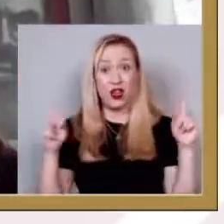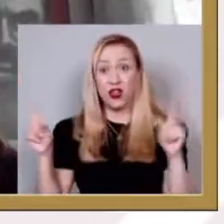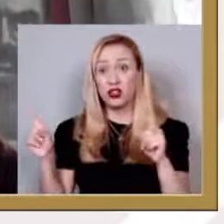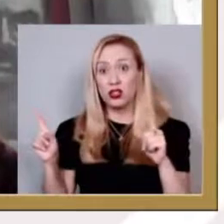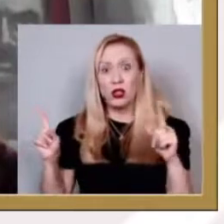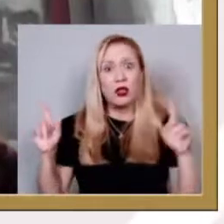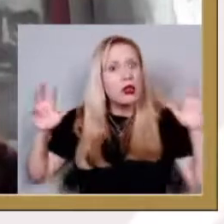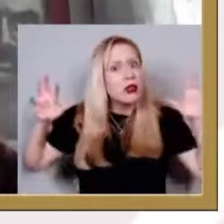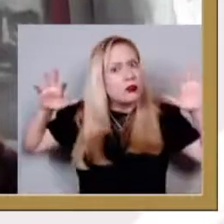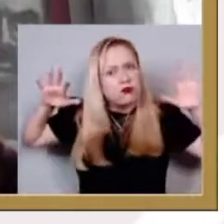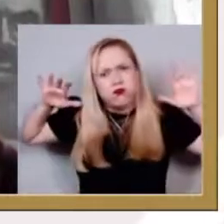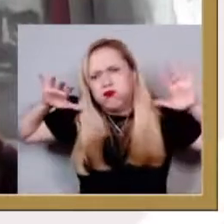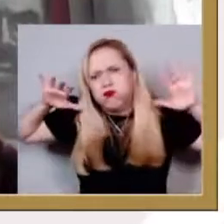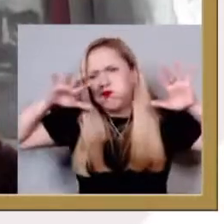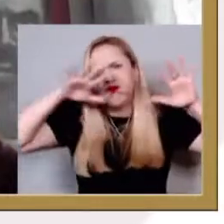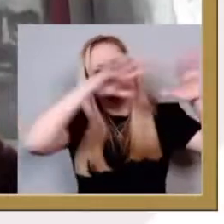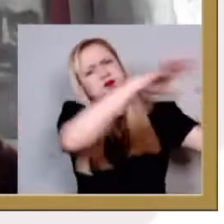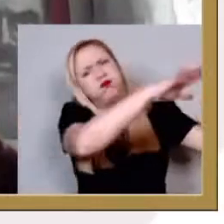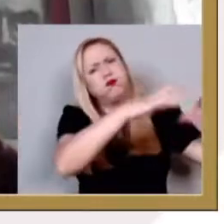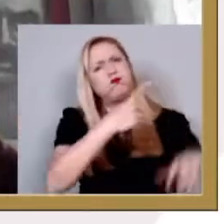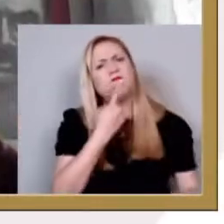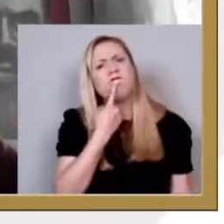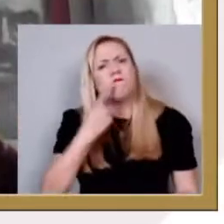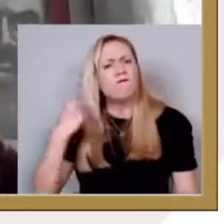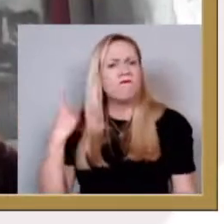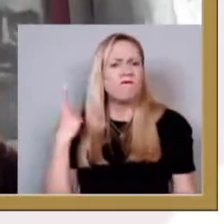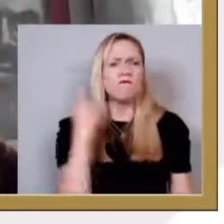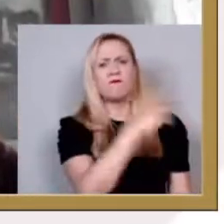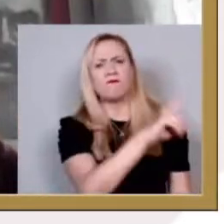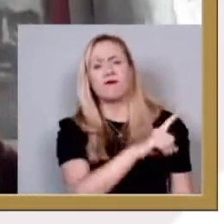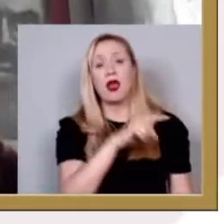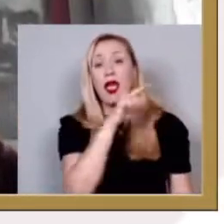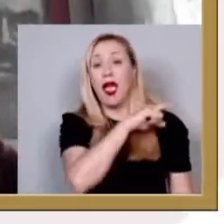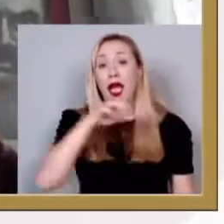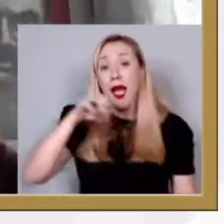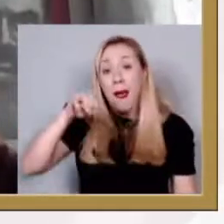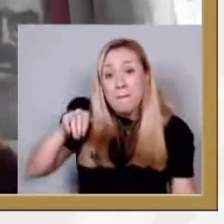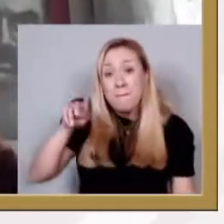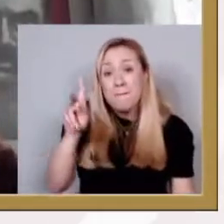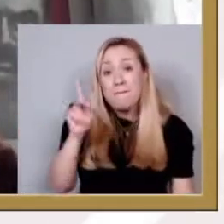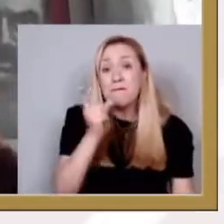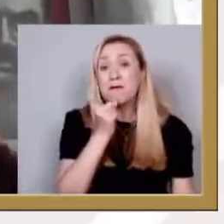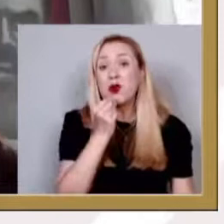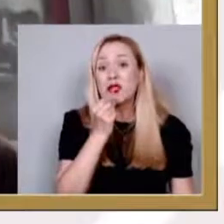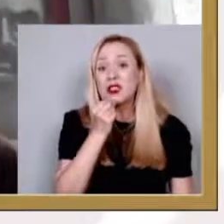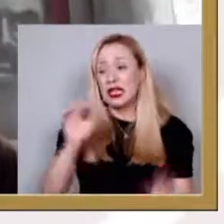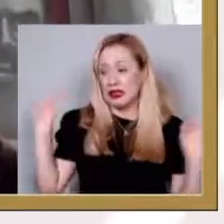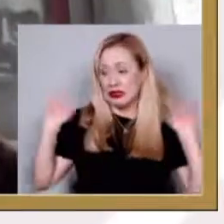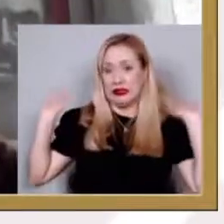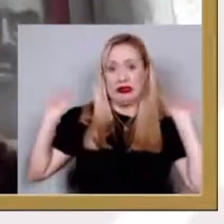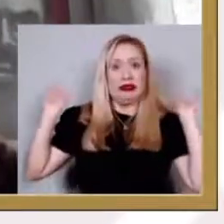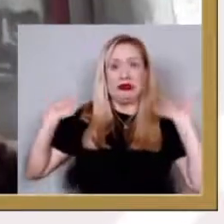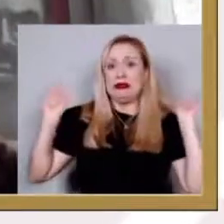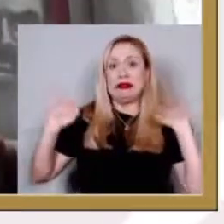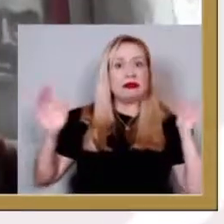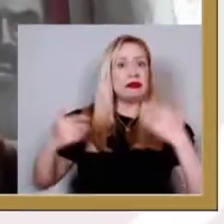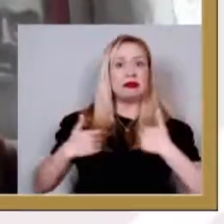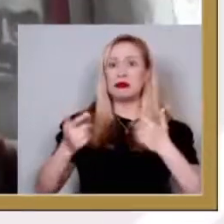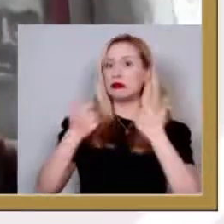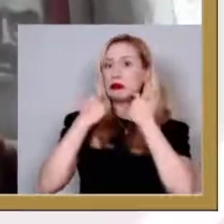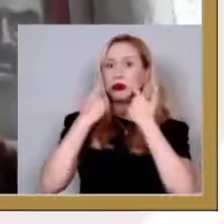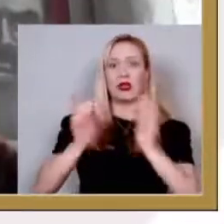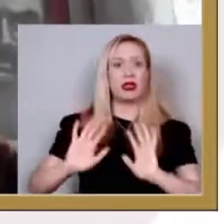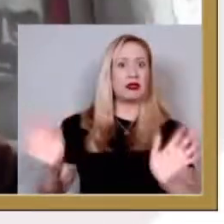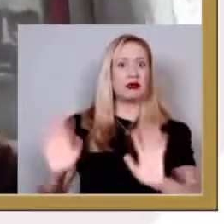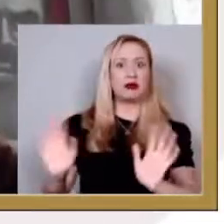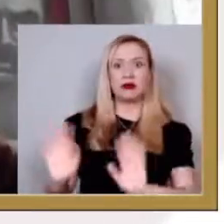acudieron a denunciarlo con la autoridad y el Ministerio Público no quería aceptar la denuncia porque